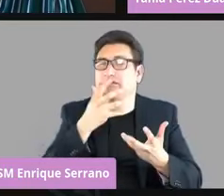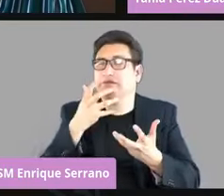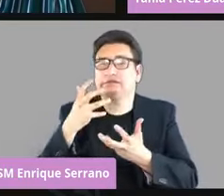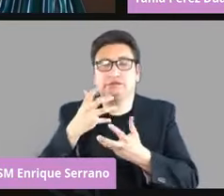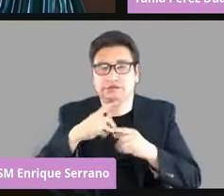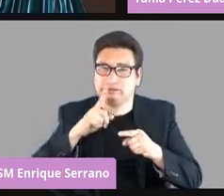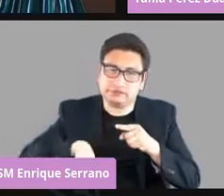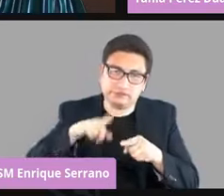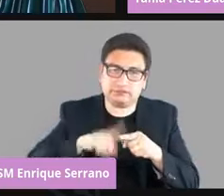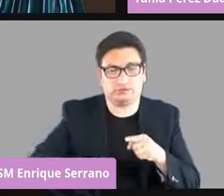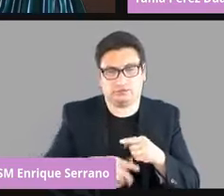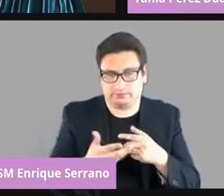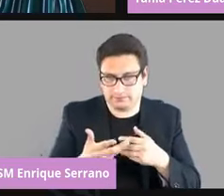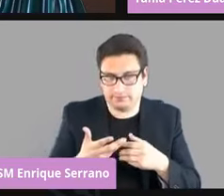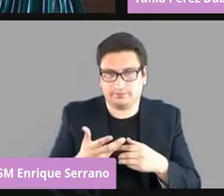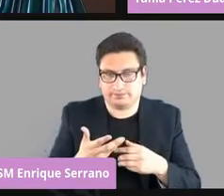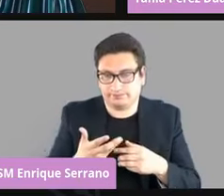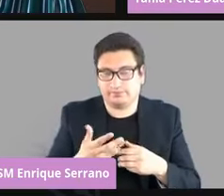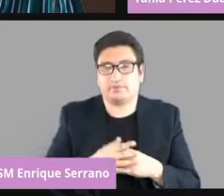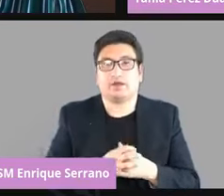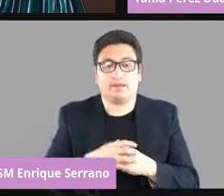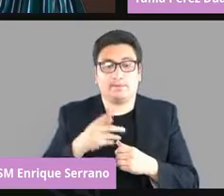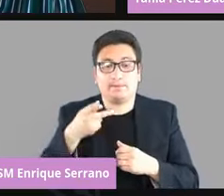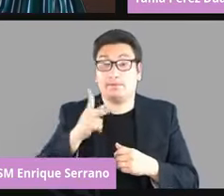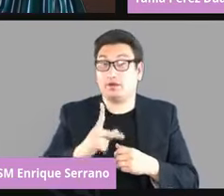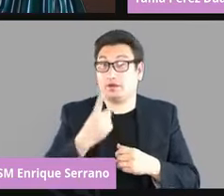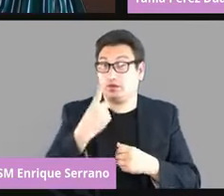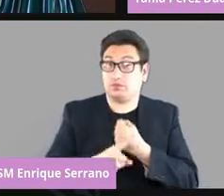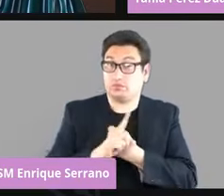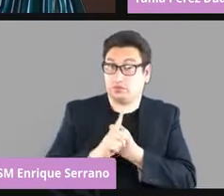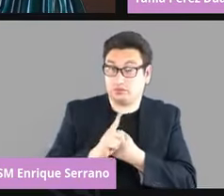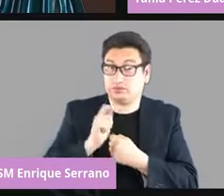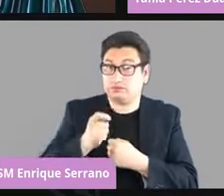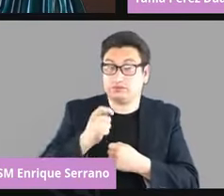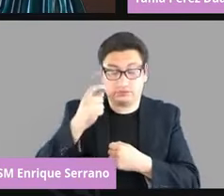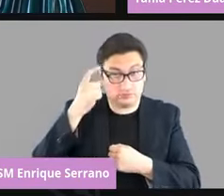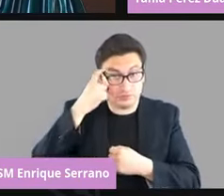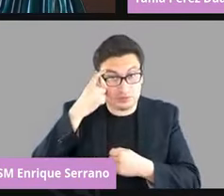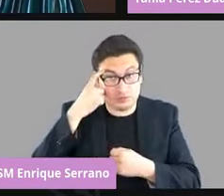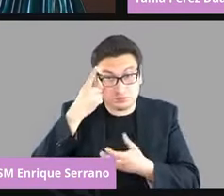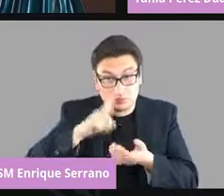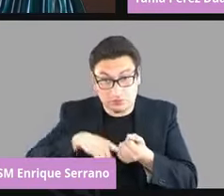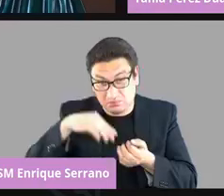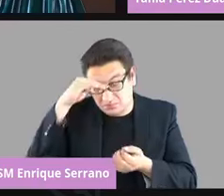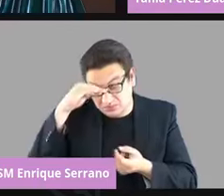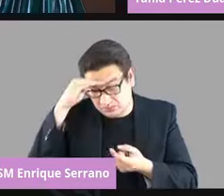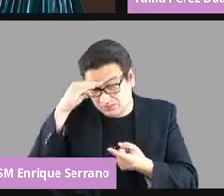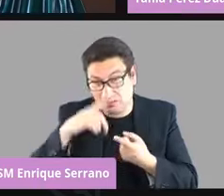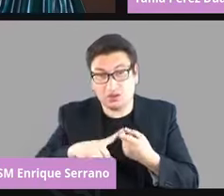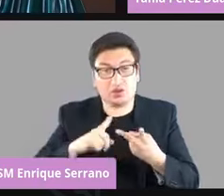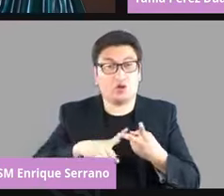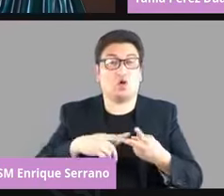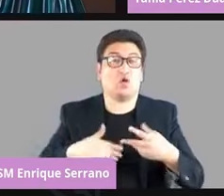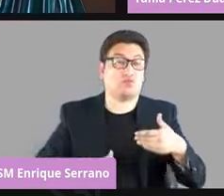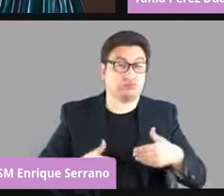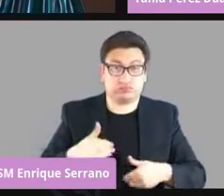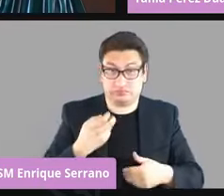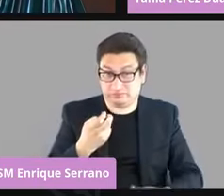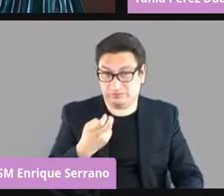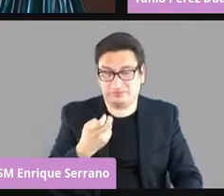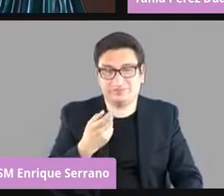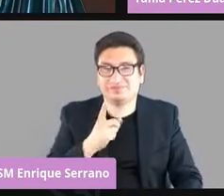genera. Y finalmente el problema ni son los pensamientos ni la incomodidad como tal, es